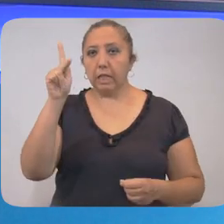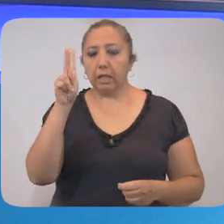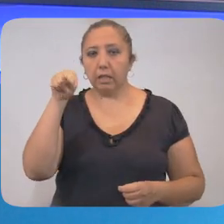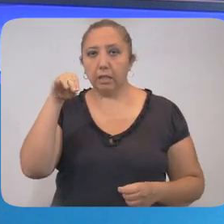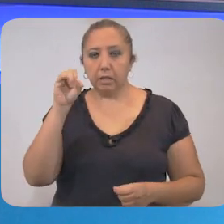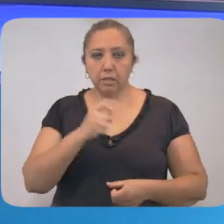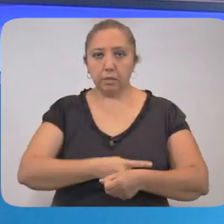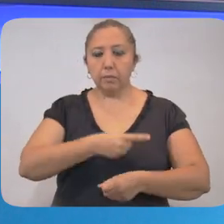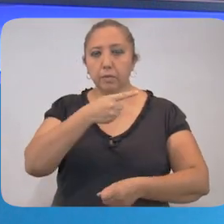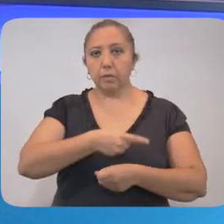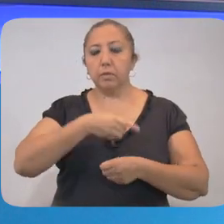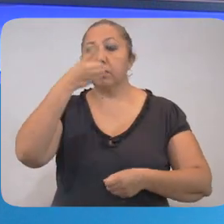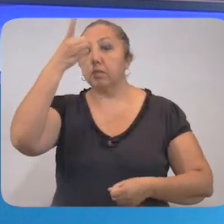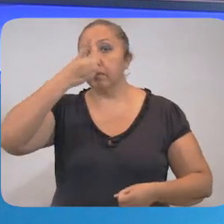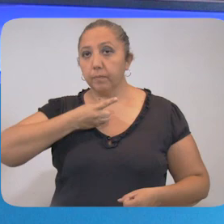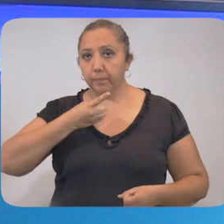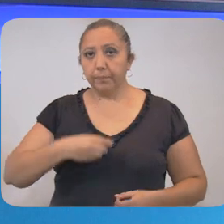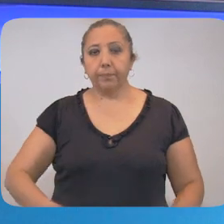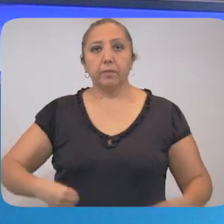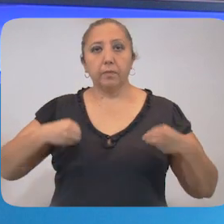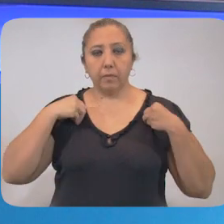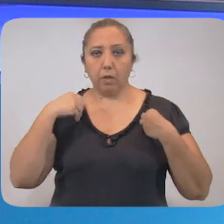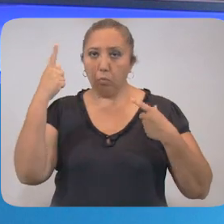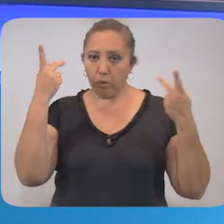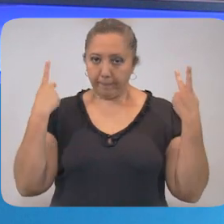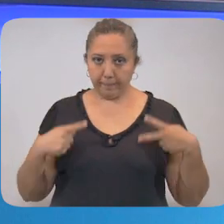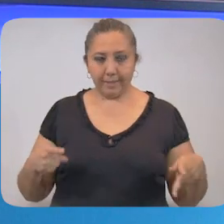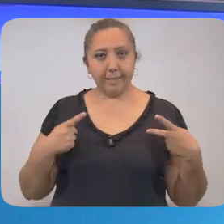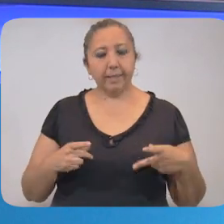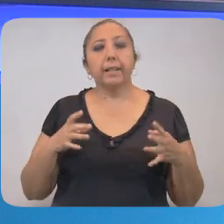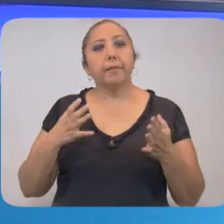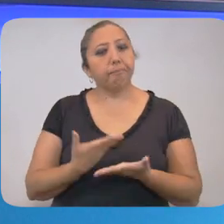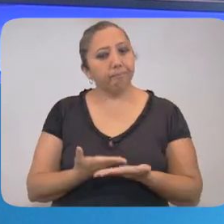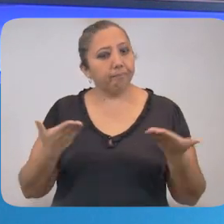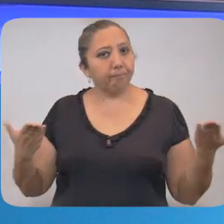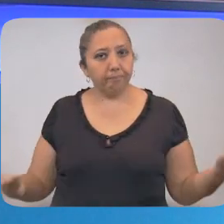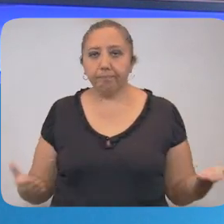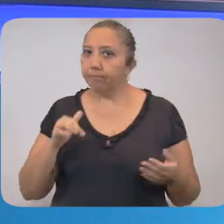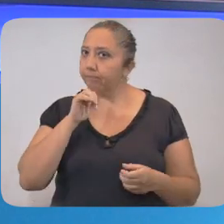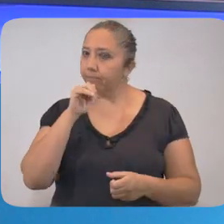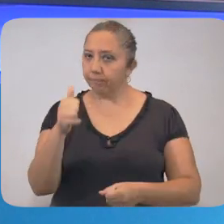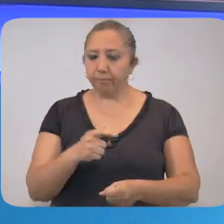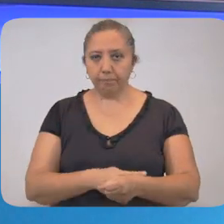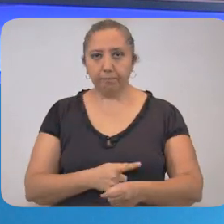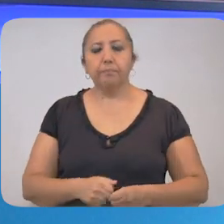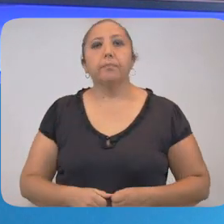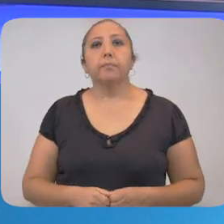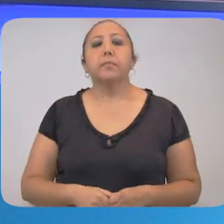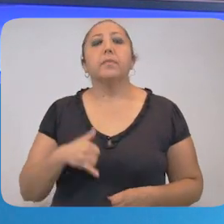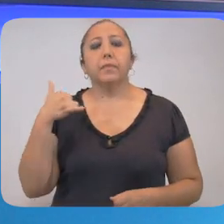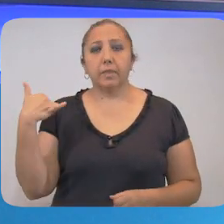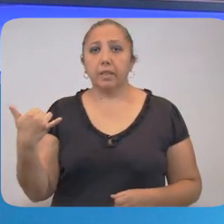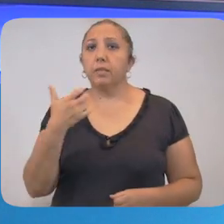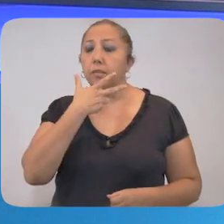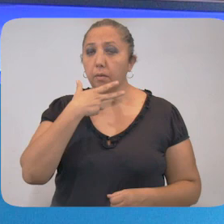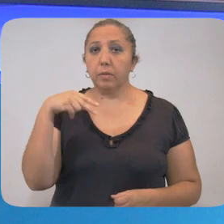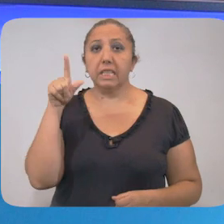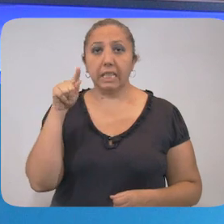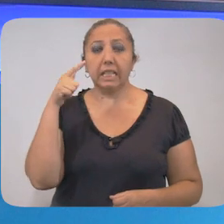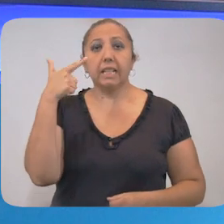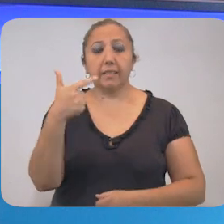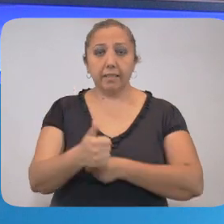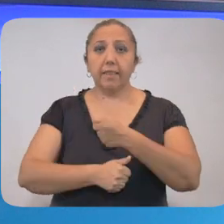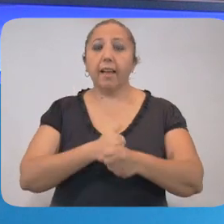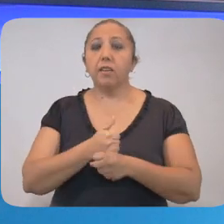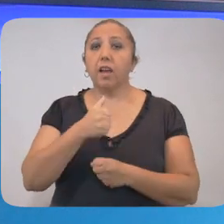con hipertensión y diabetes. Convivía con un contacto, el cual hasta el momento se reporta sin síntomas. Y un hombre de 77